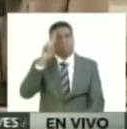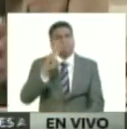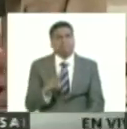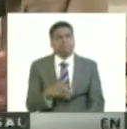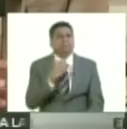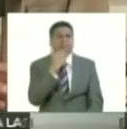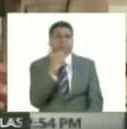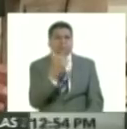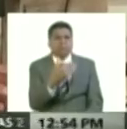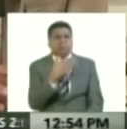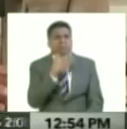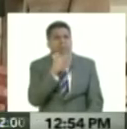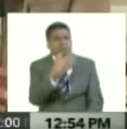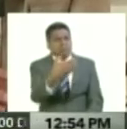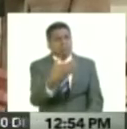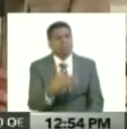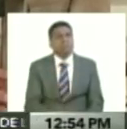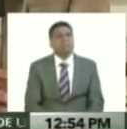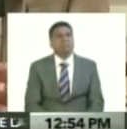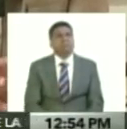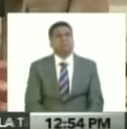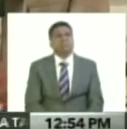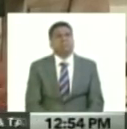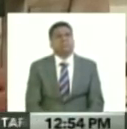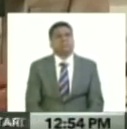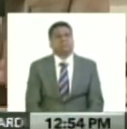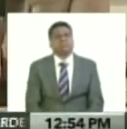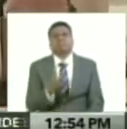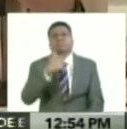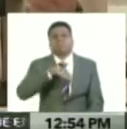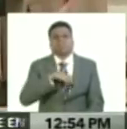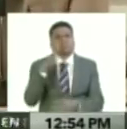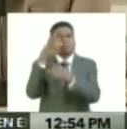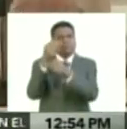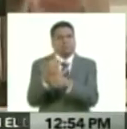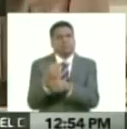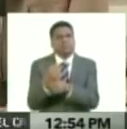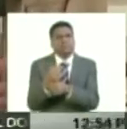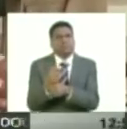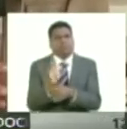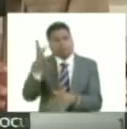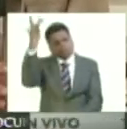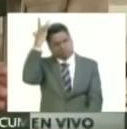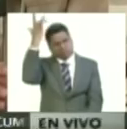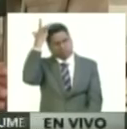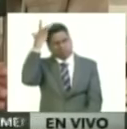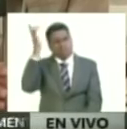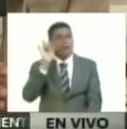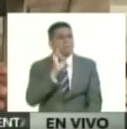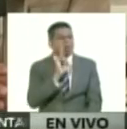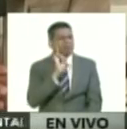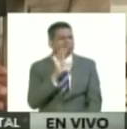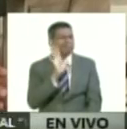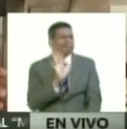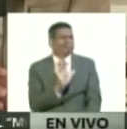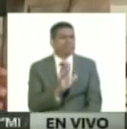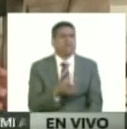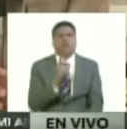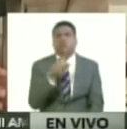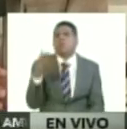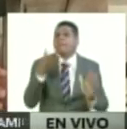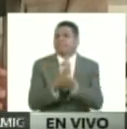días navideños, de los días decembrinos. Nosotros tenemos la confianza de que eso es puro espejismo, pura mentira, de que eso no